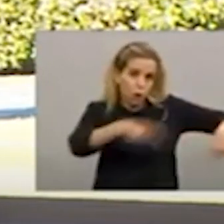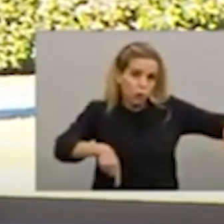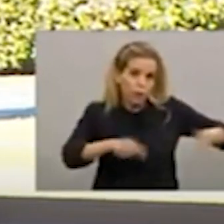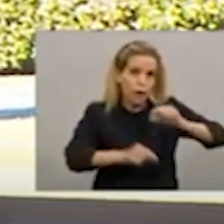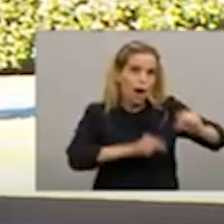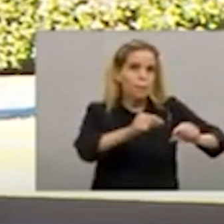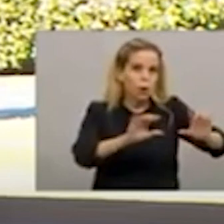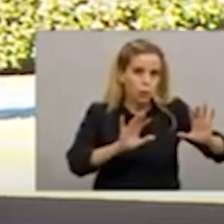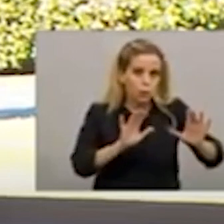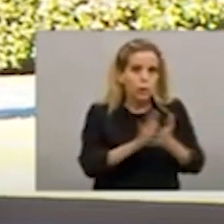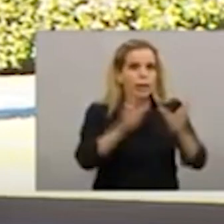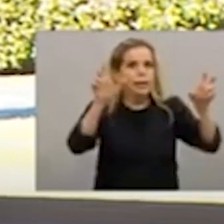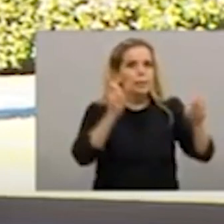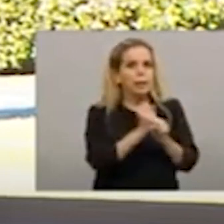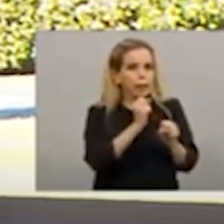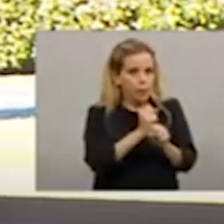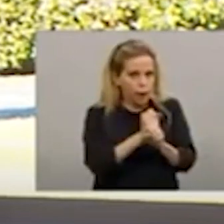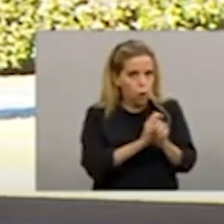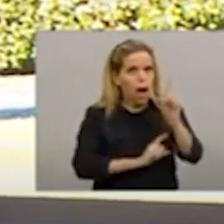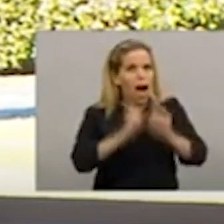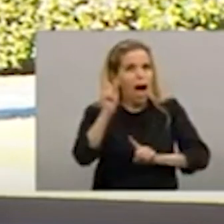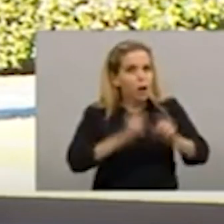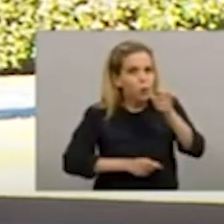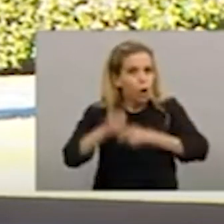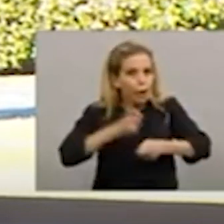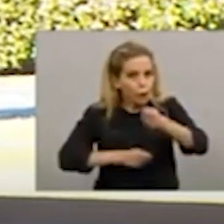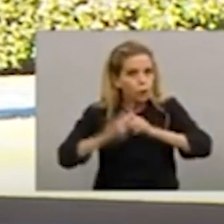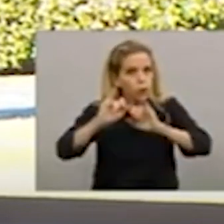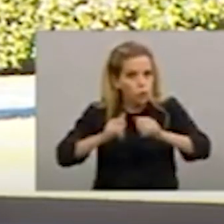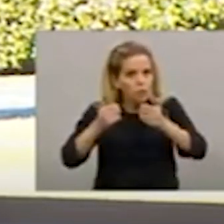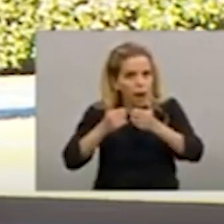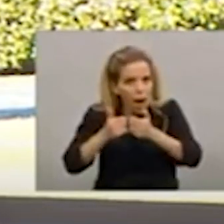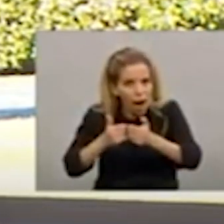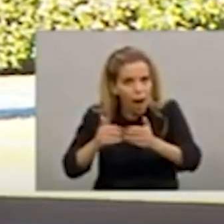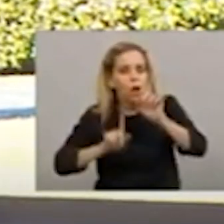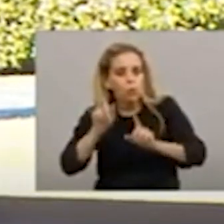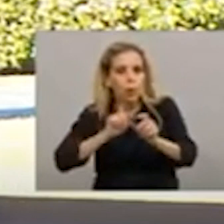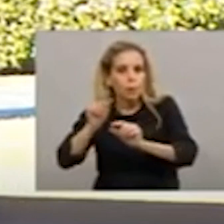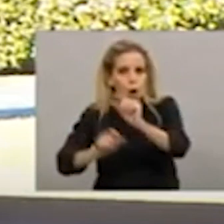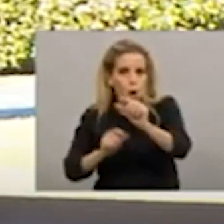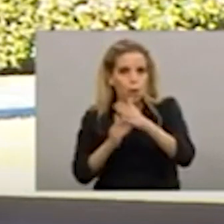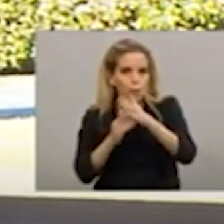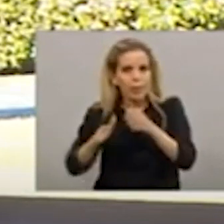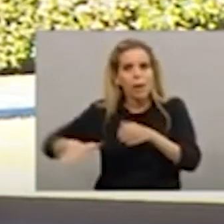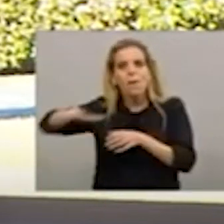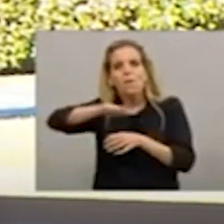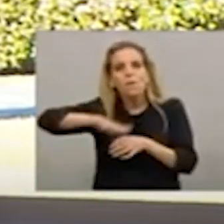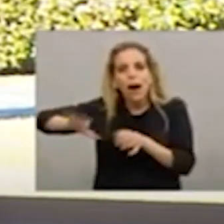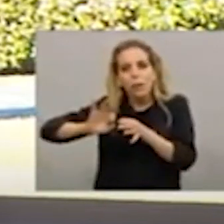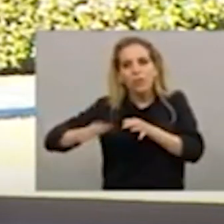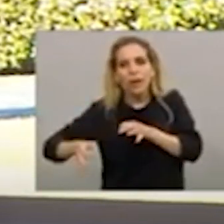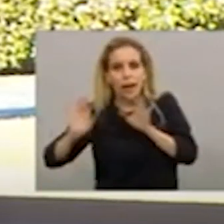trabajo, vamos a volver a abrir los comercios en forma gradual, empezando por los comercios de barrio o de proximidad. También vamos a sumar